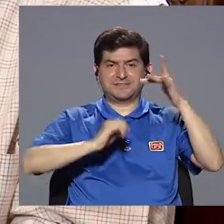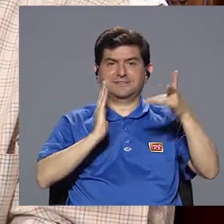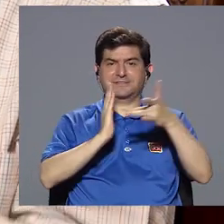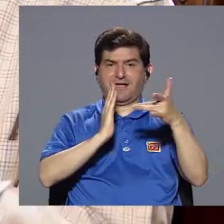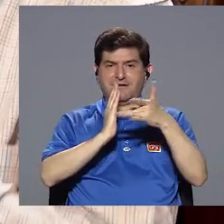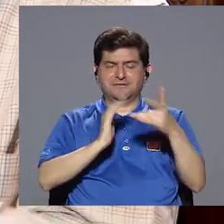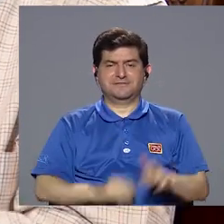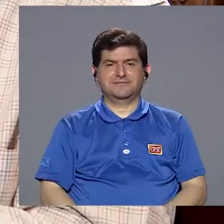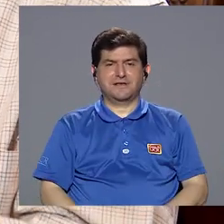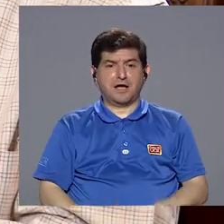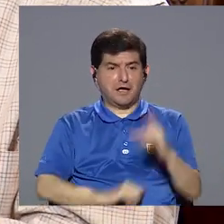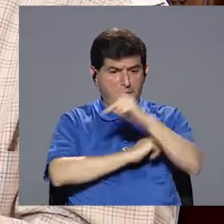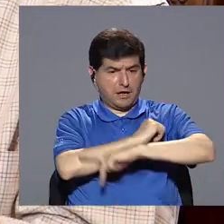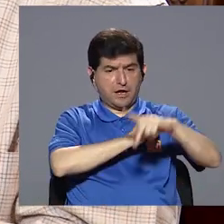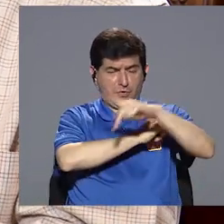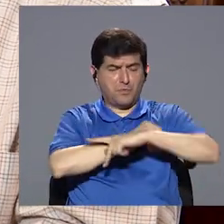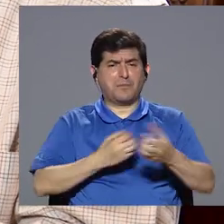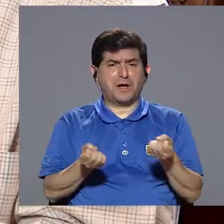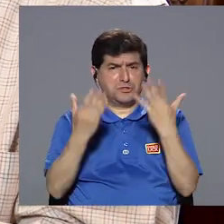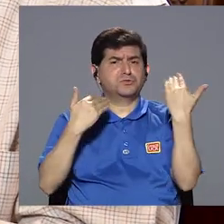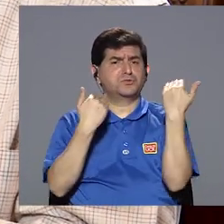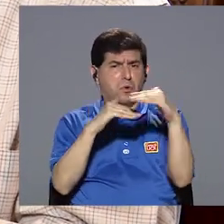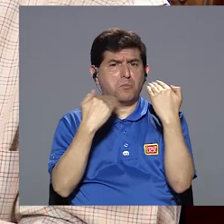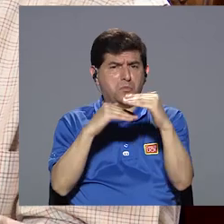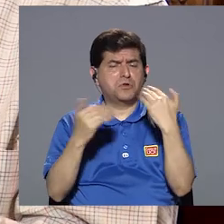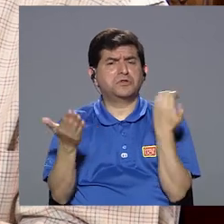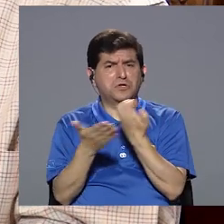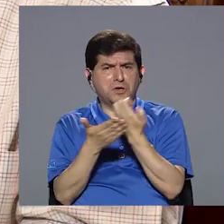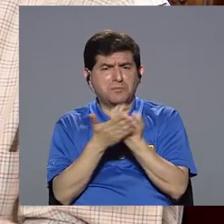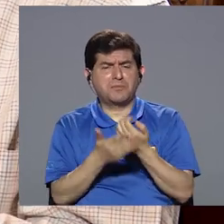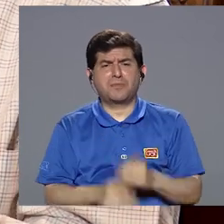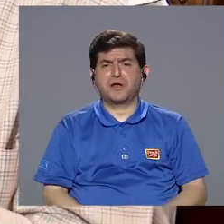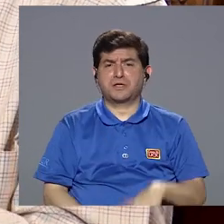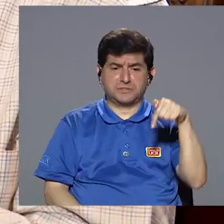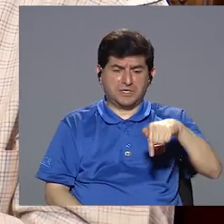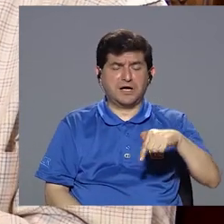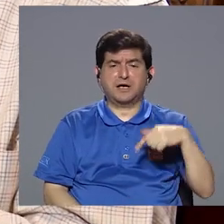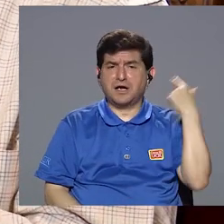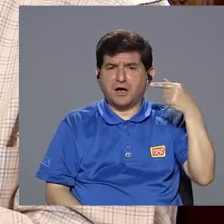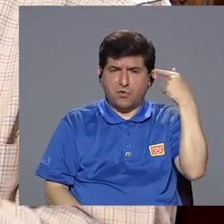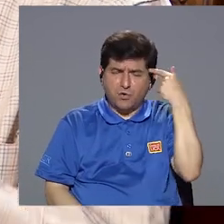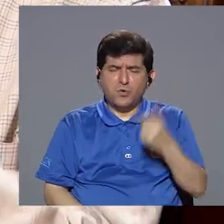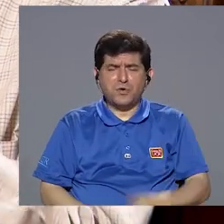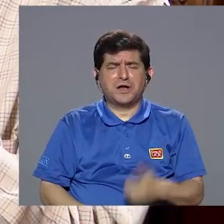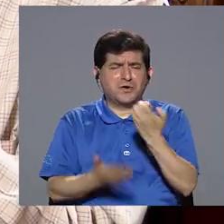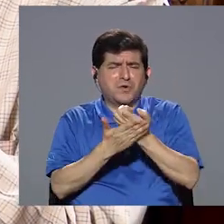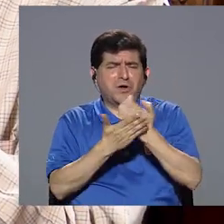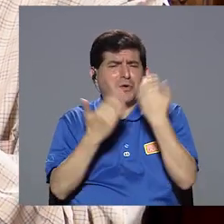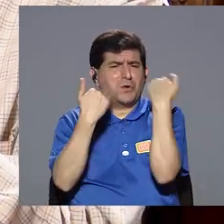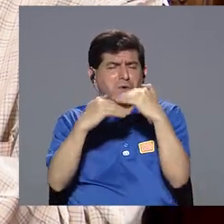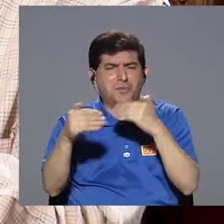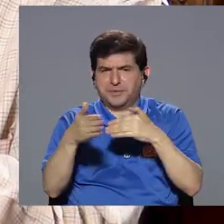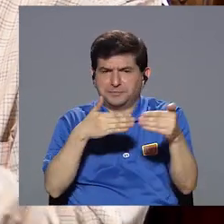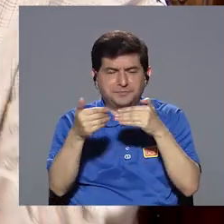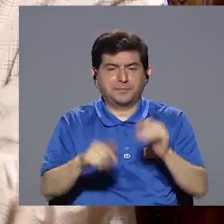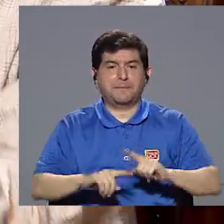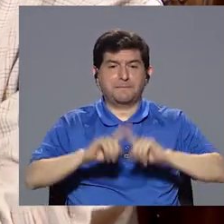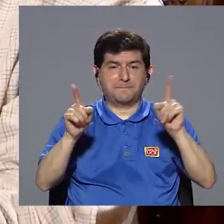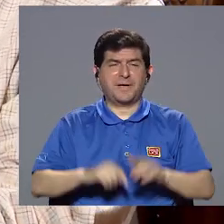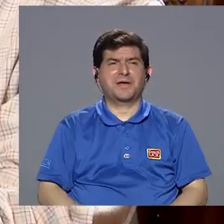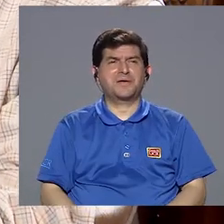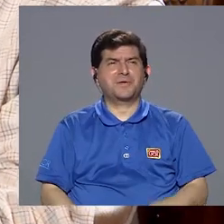la ciencia y la tecnología incluso en un país con muchas limitaciones económicas y fiscales como el nuestro desde una perspectiva